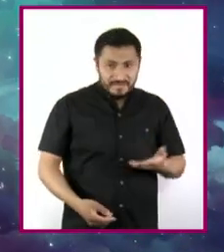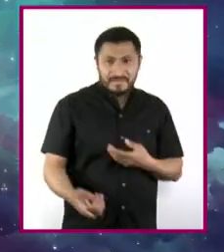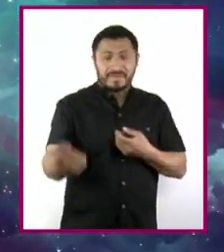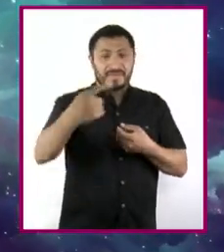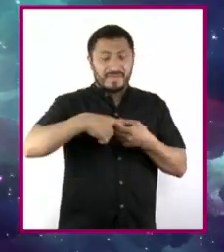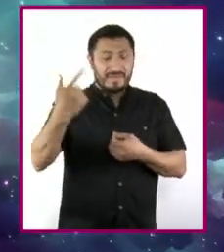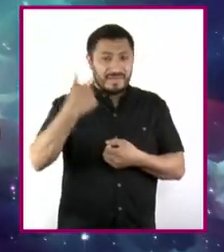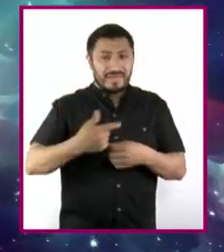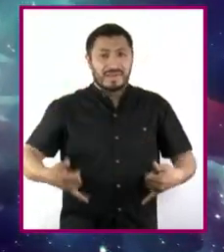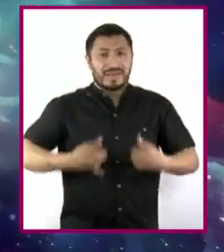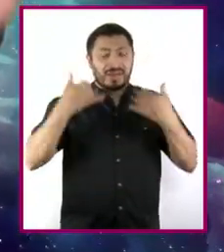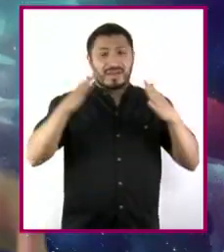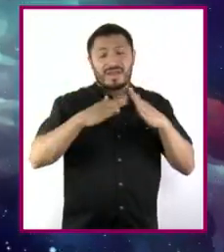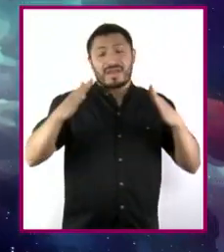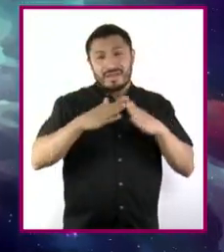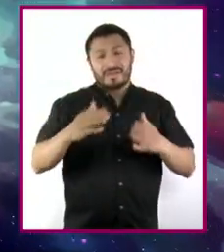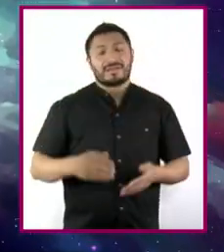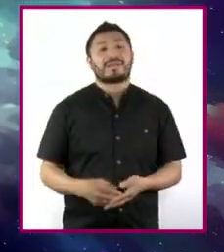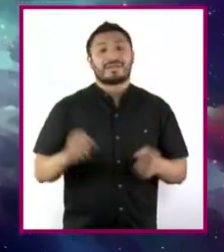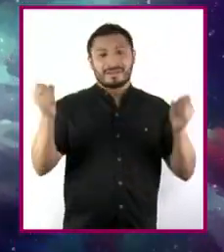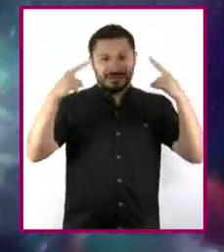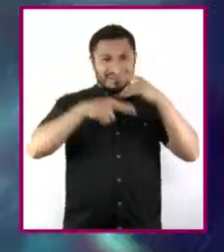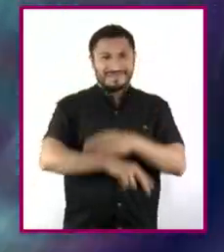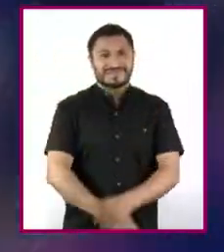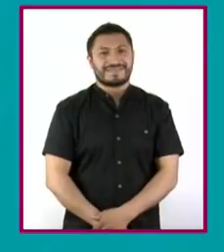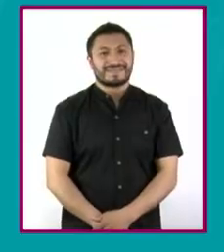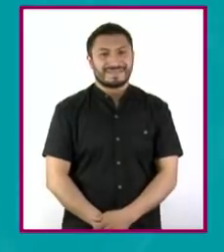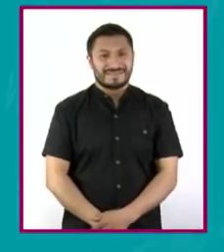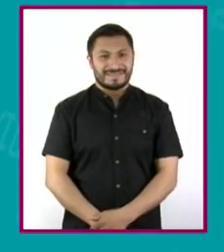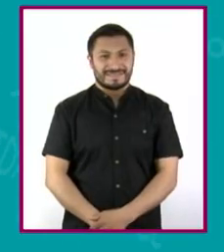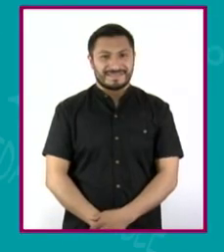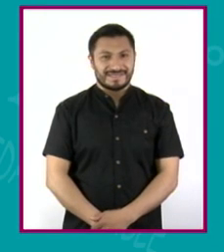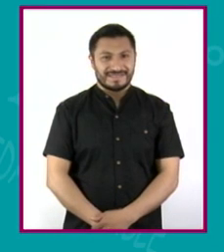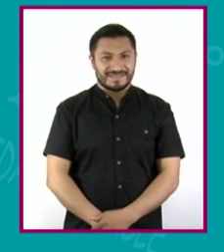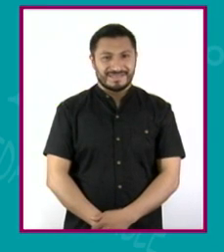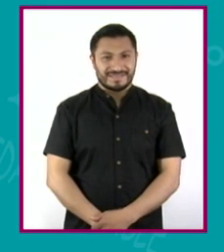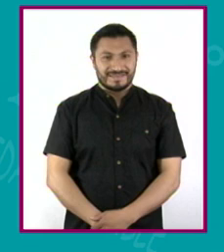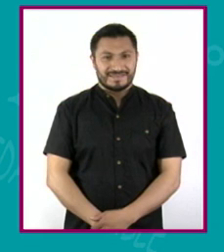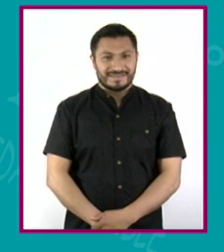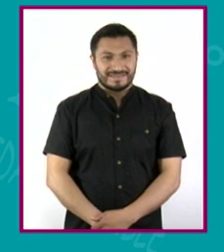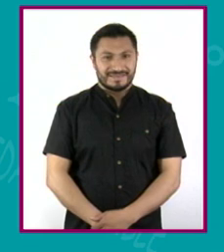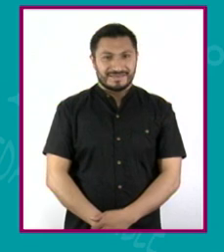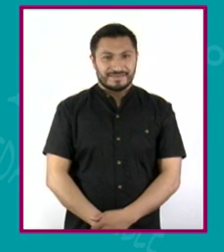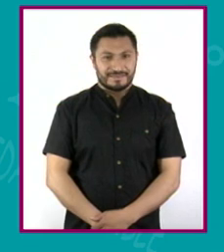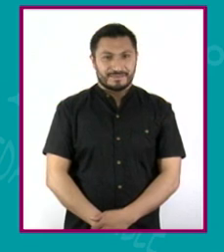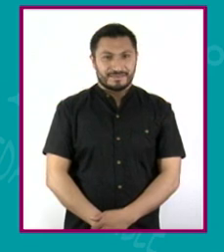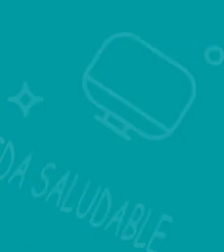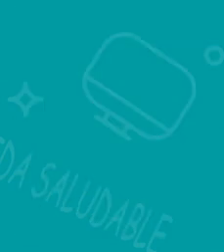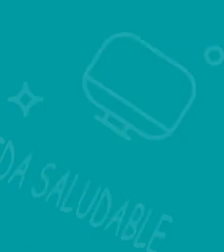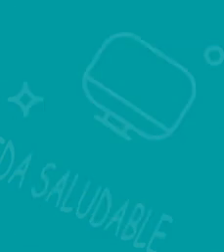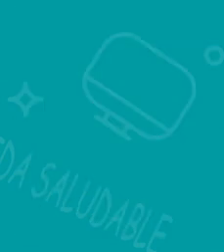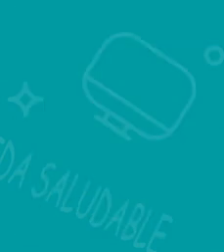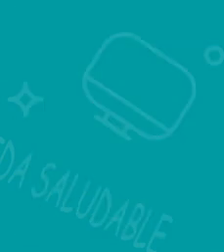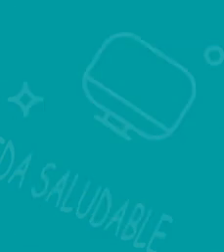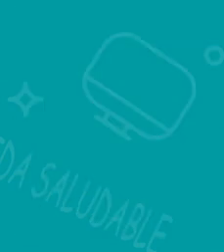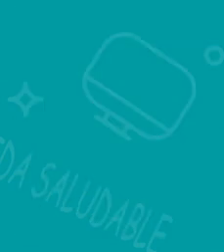encontrarnos como Jóvenes en Casa. ¡Hasta la próxima! Bye.